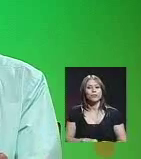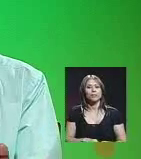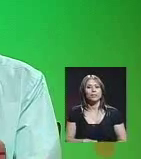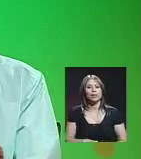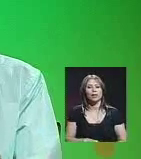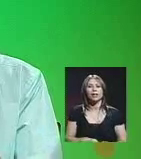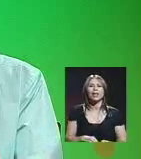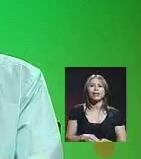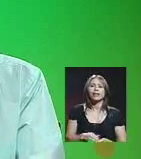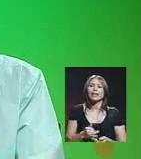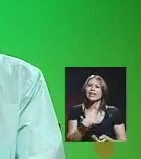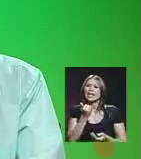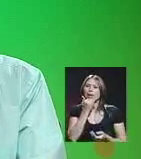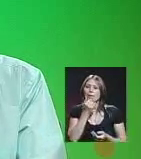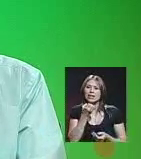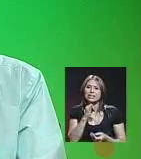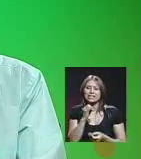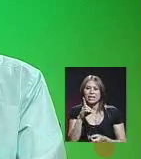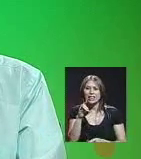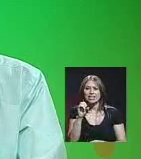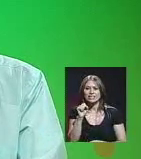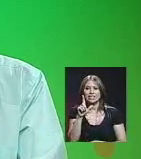¿qué pasa si la dislexia no se trata a tiempo?